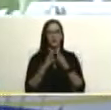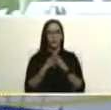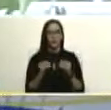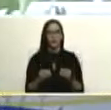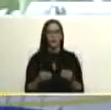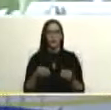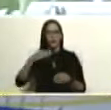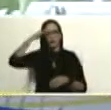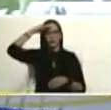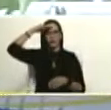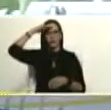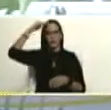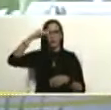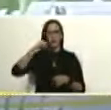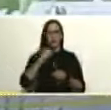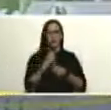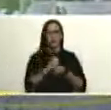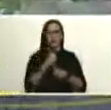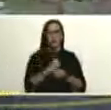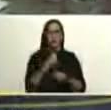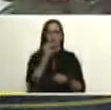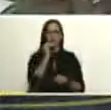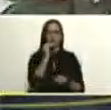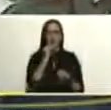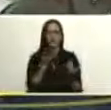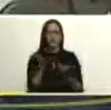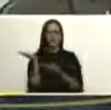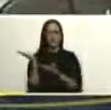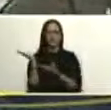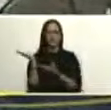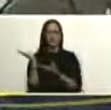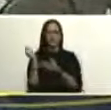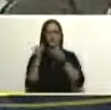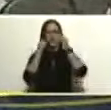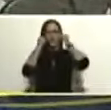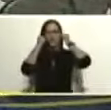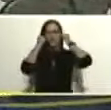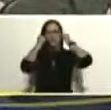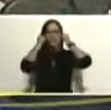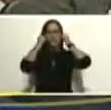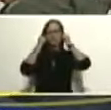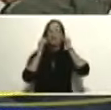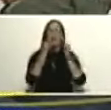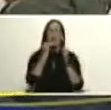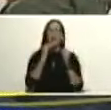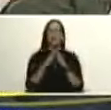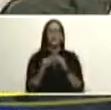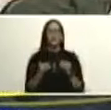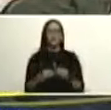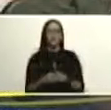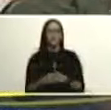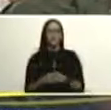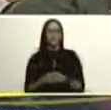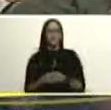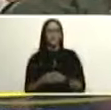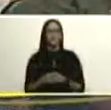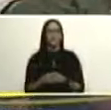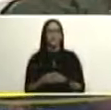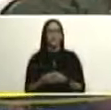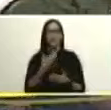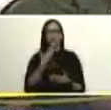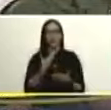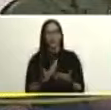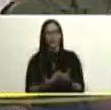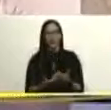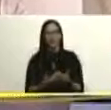soldados, los trabajadores, muchachos, muchachos. Porque jovencitos también todos. Porque gracias a su